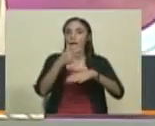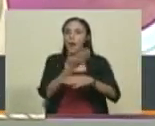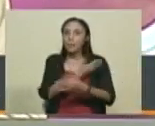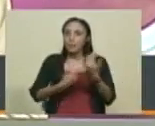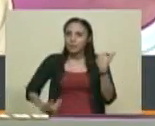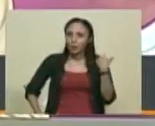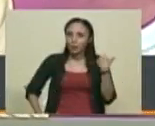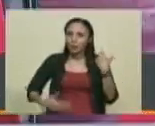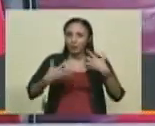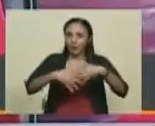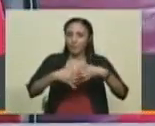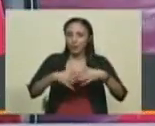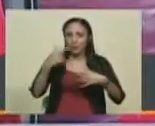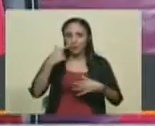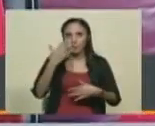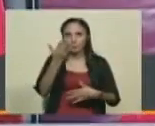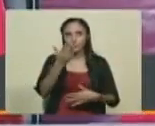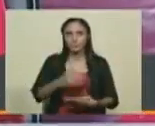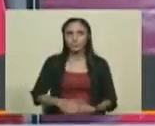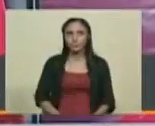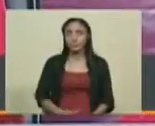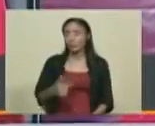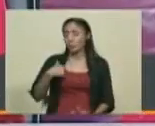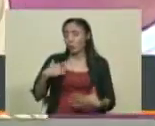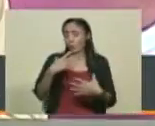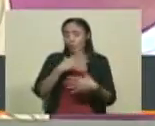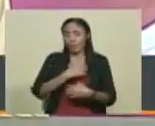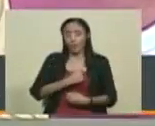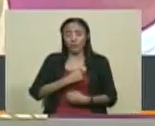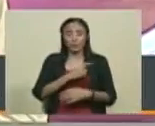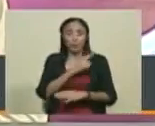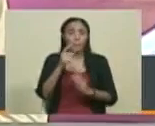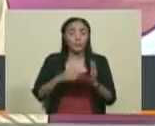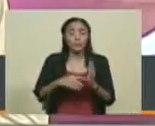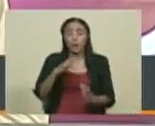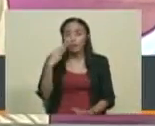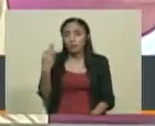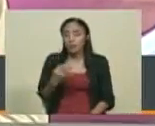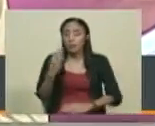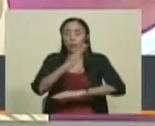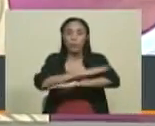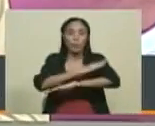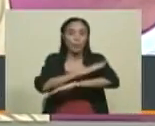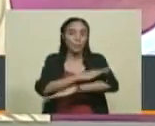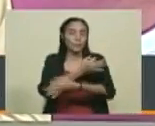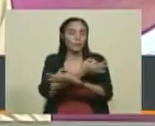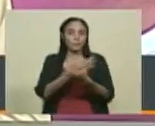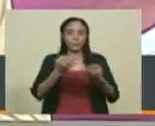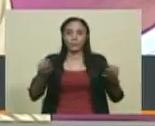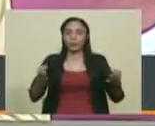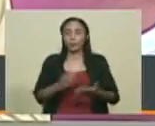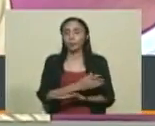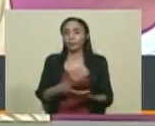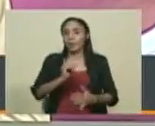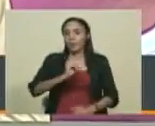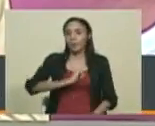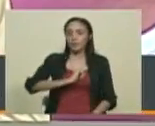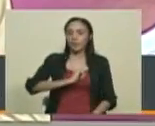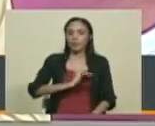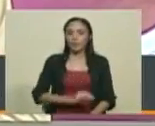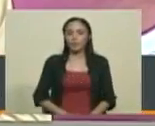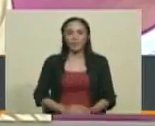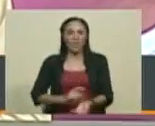general al frente de PDVSA porque le tengo toda la confianza en su honestidad, en su disciplina, en su patriotismo, en su